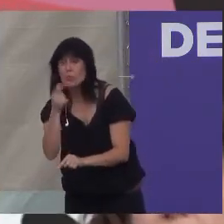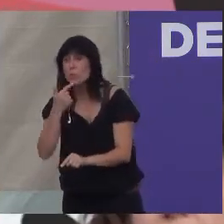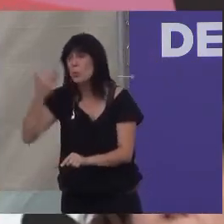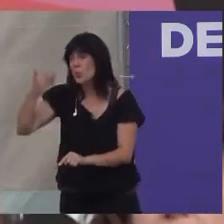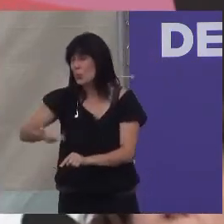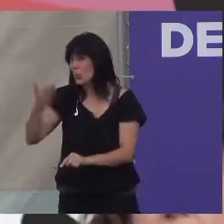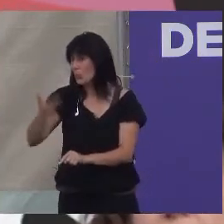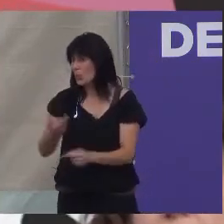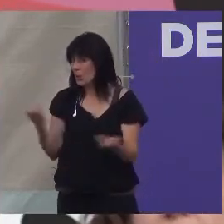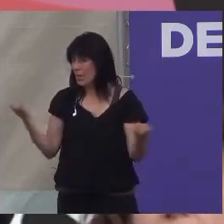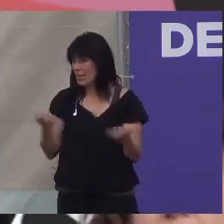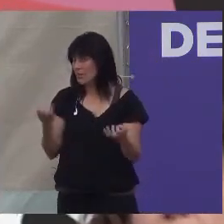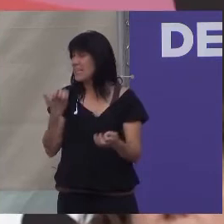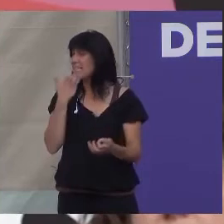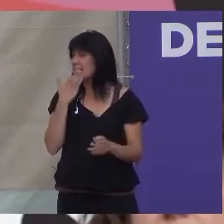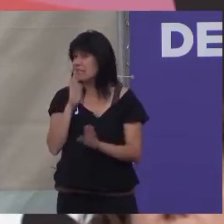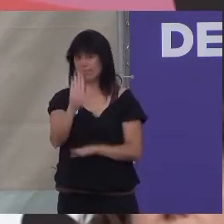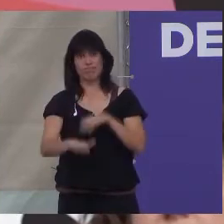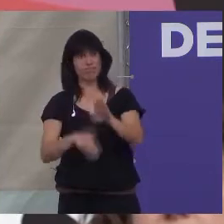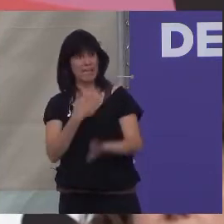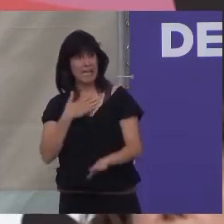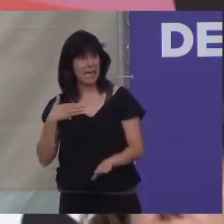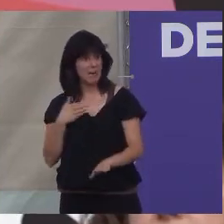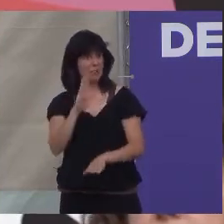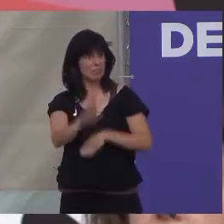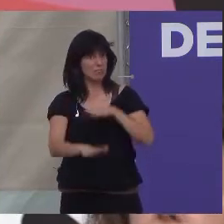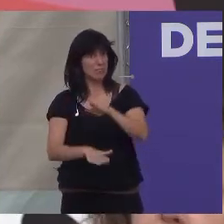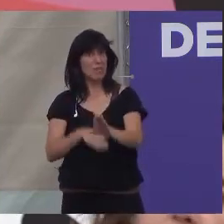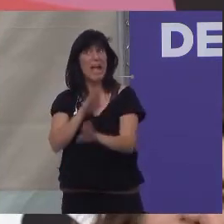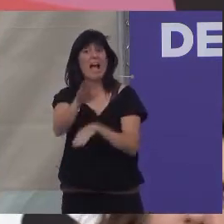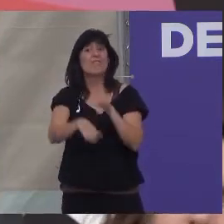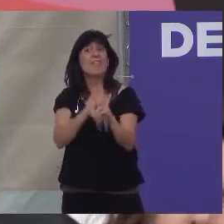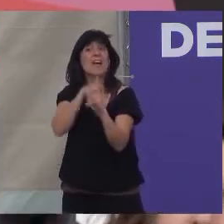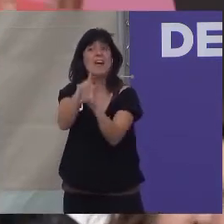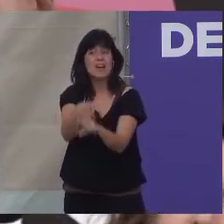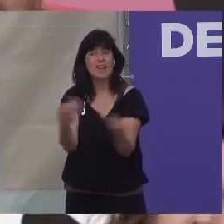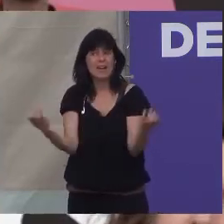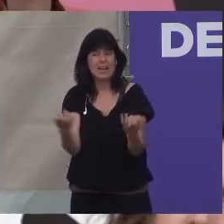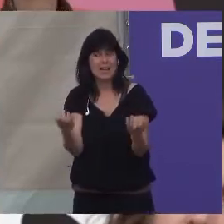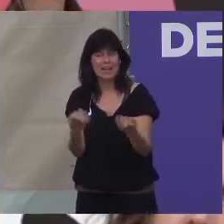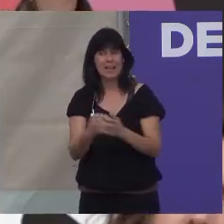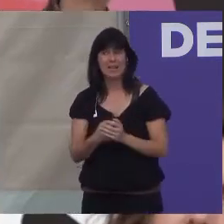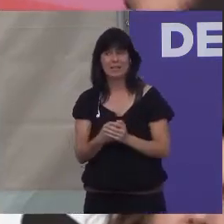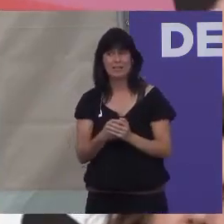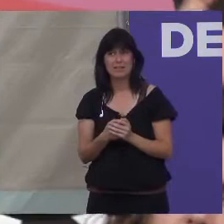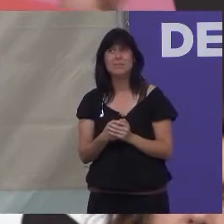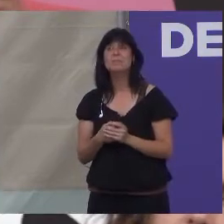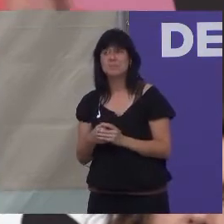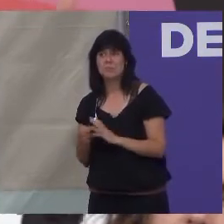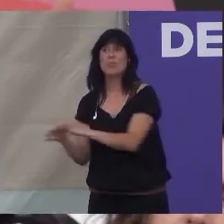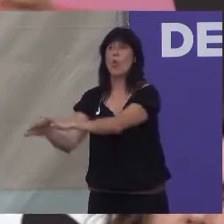para avanzar en el reto de conseguir la